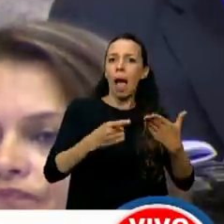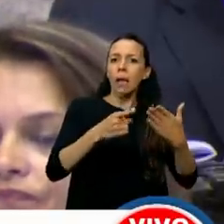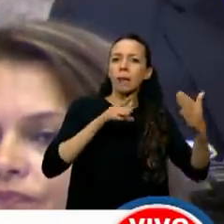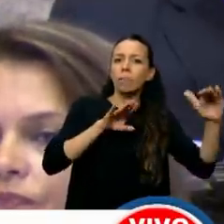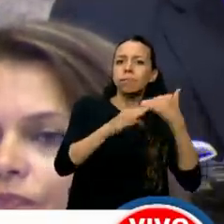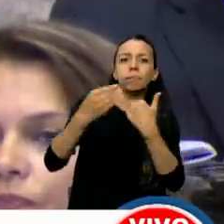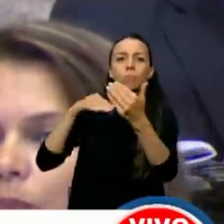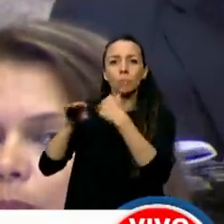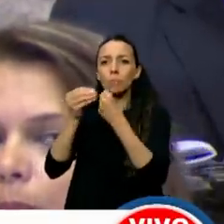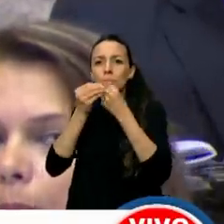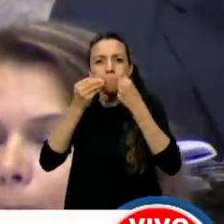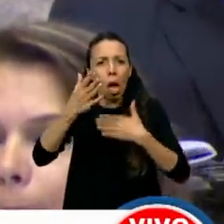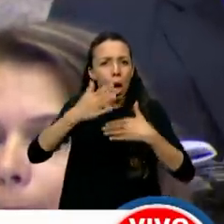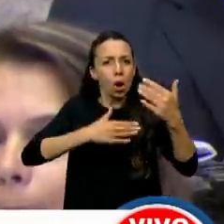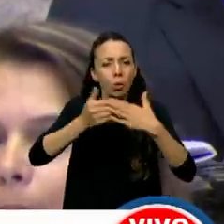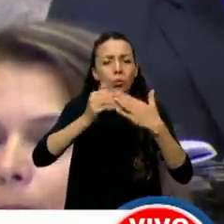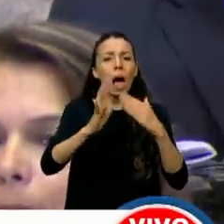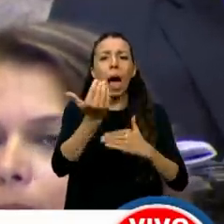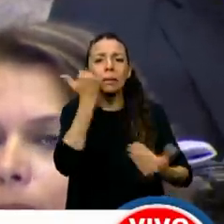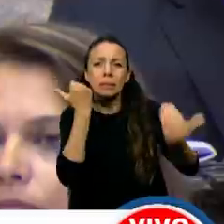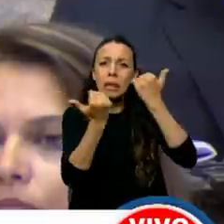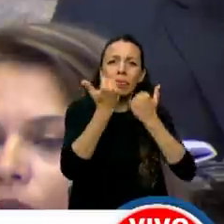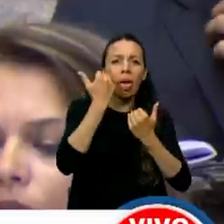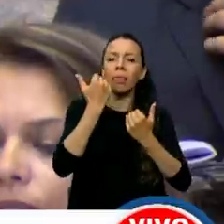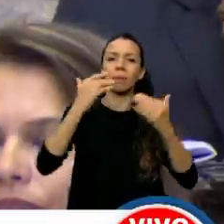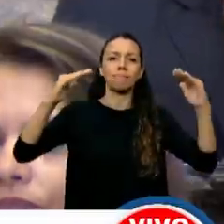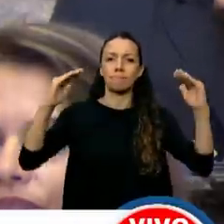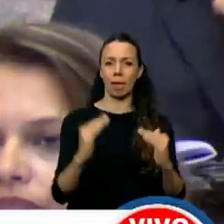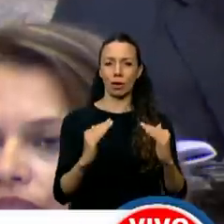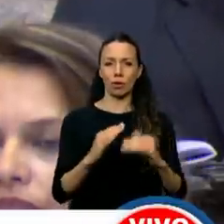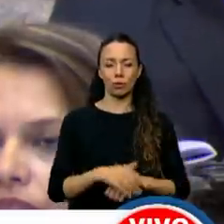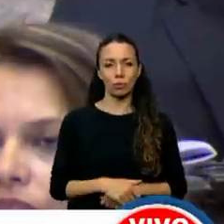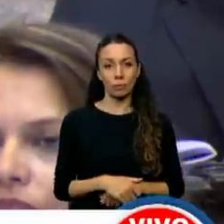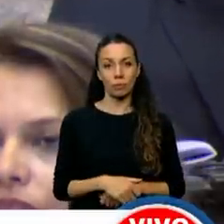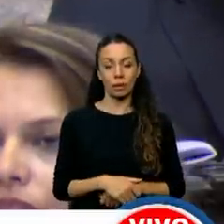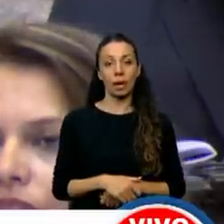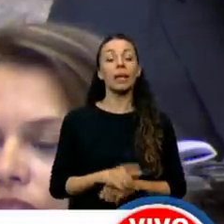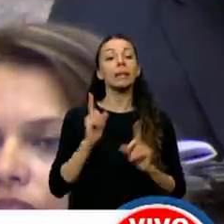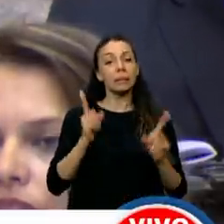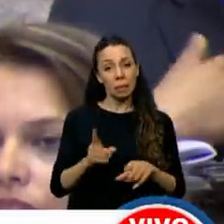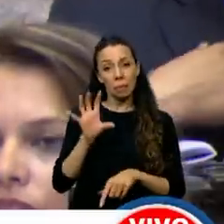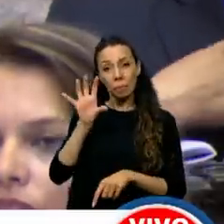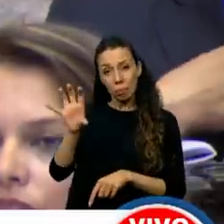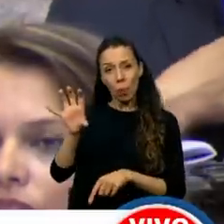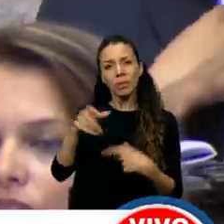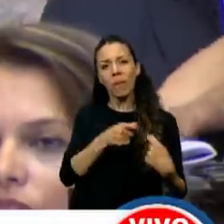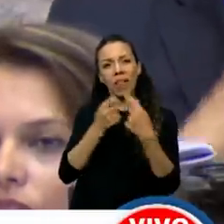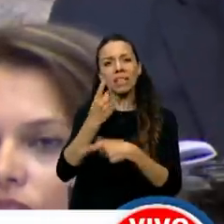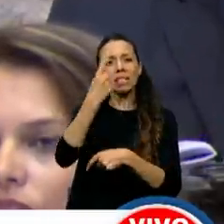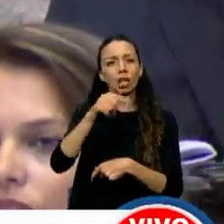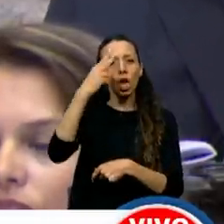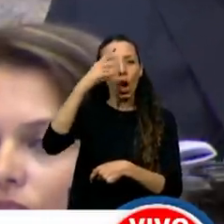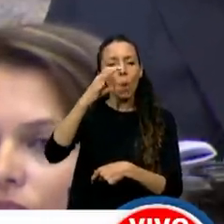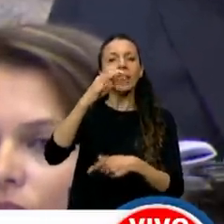accidentes viales también en nuestra provincia recibirá más de 190 millones para obras de